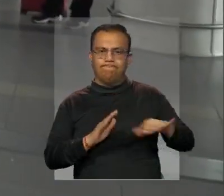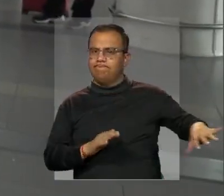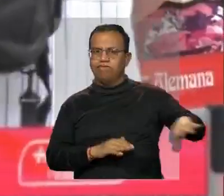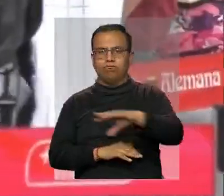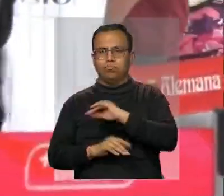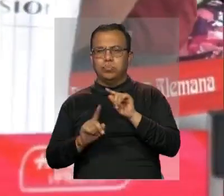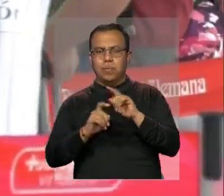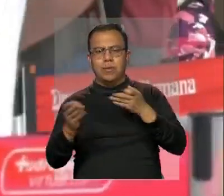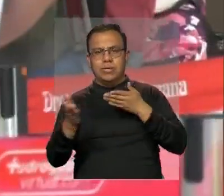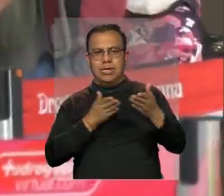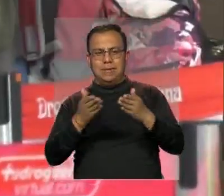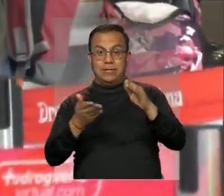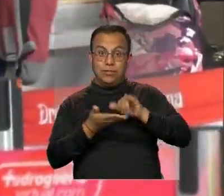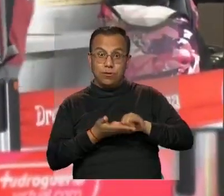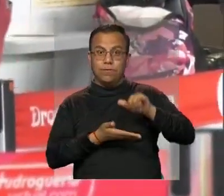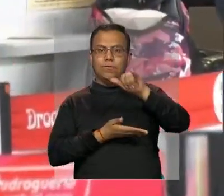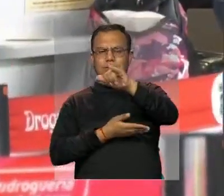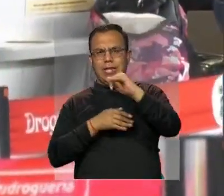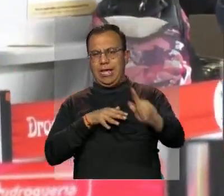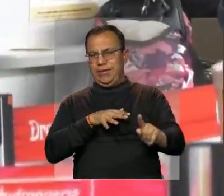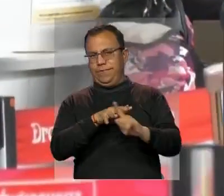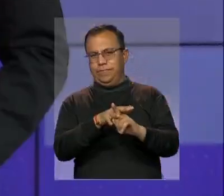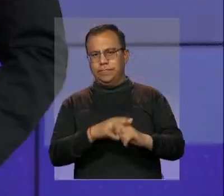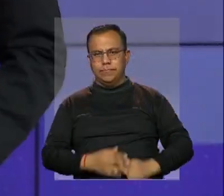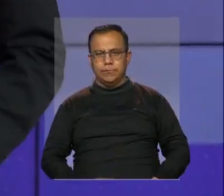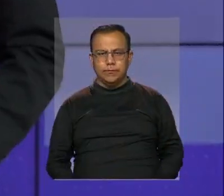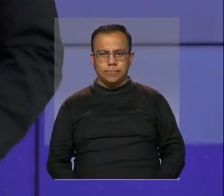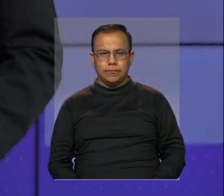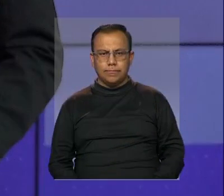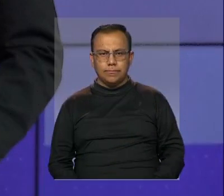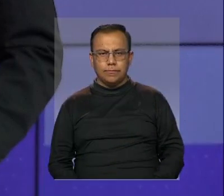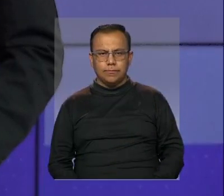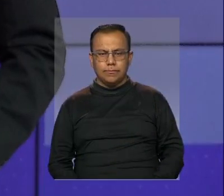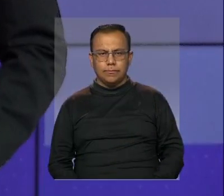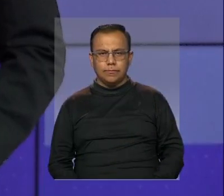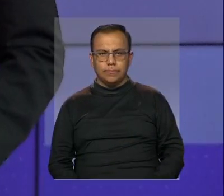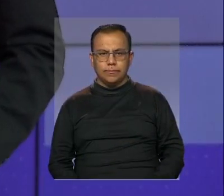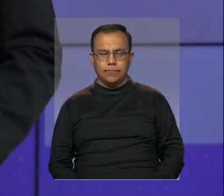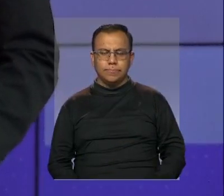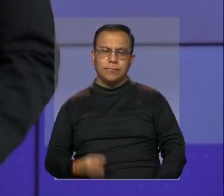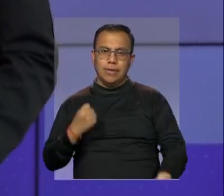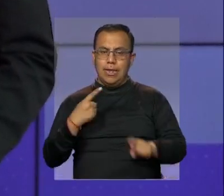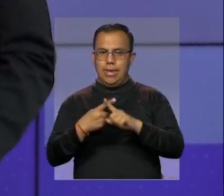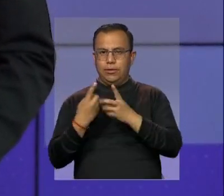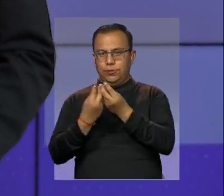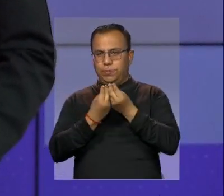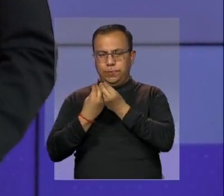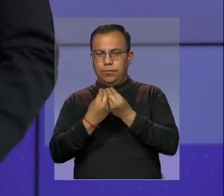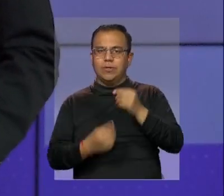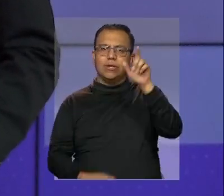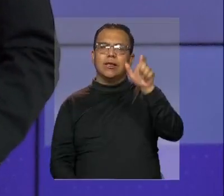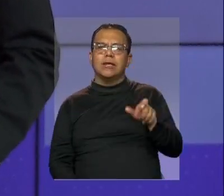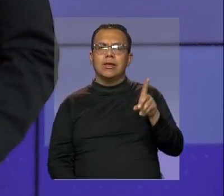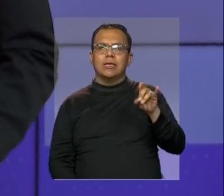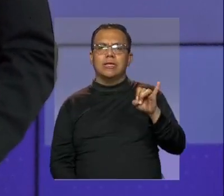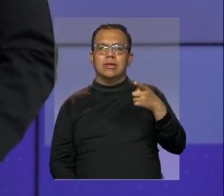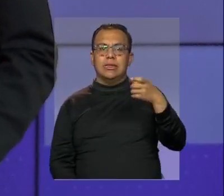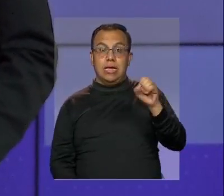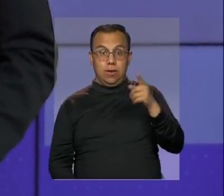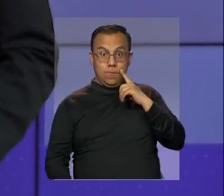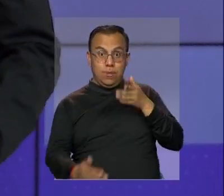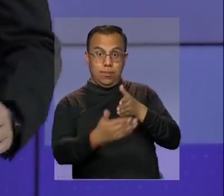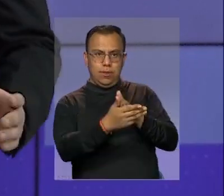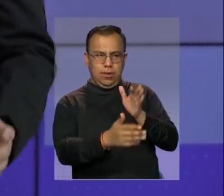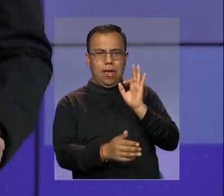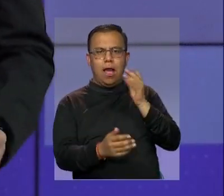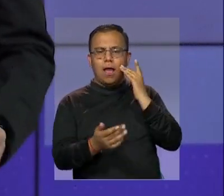relacionado al transporte aéreo del país se verá afectado. El exconcejal de Bogotá, Diego Cancino, informó que tras ganar una demanda